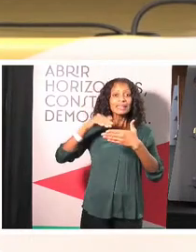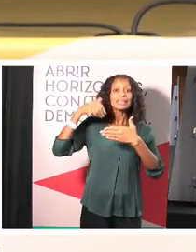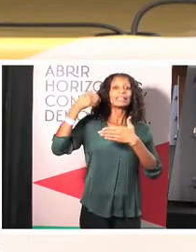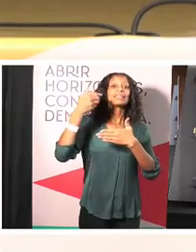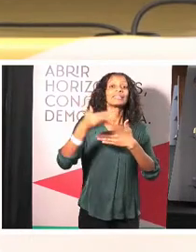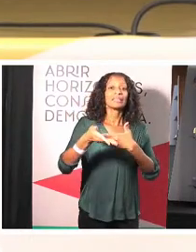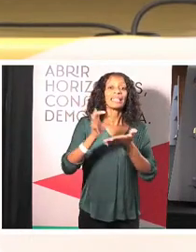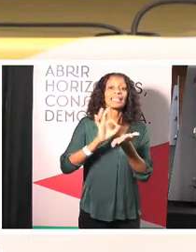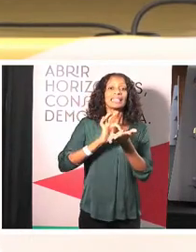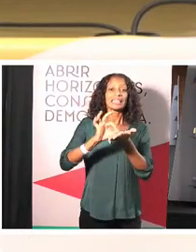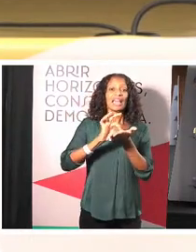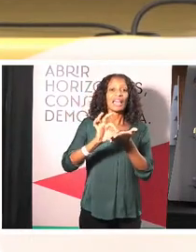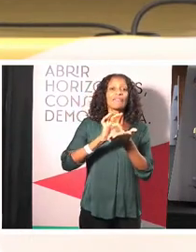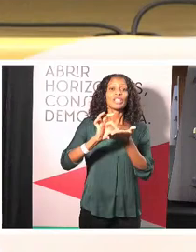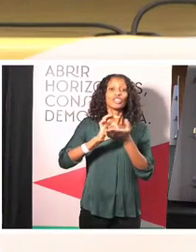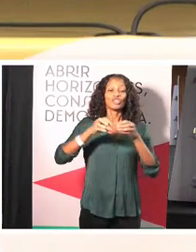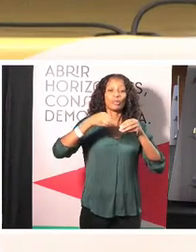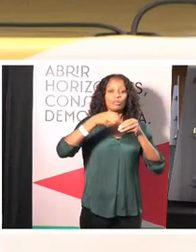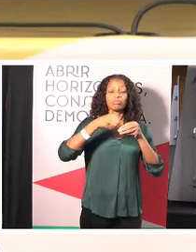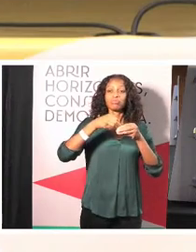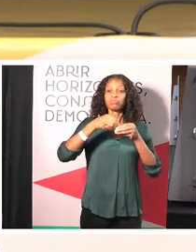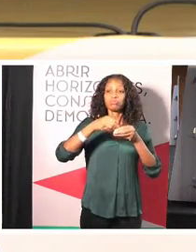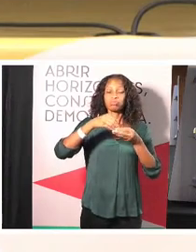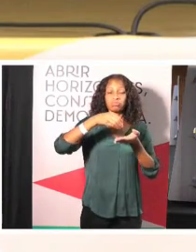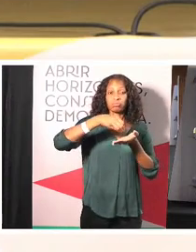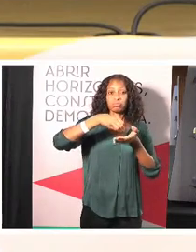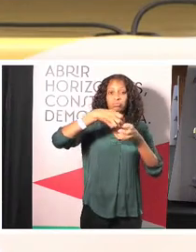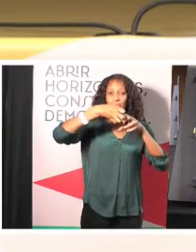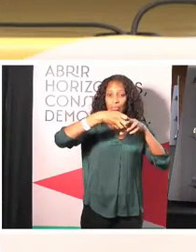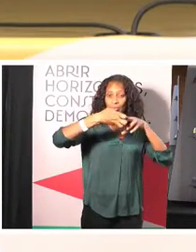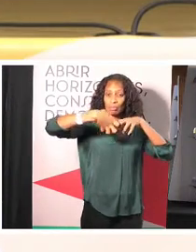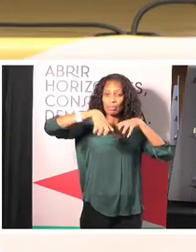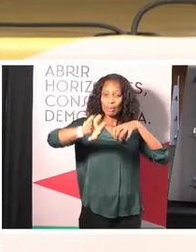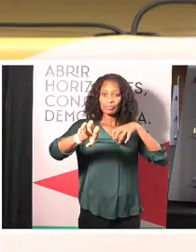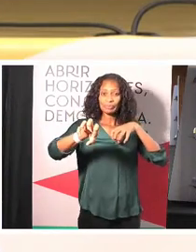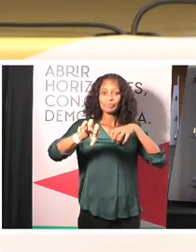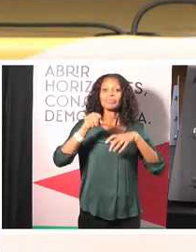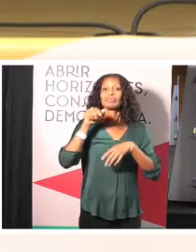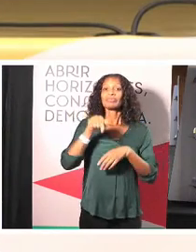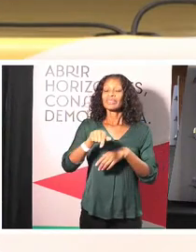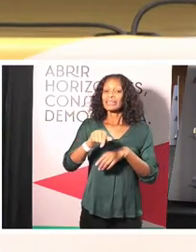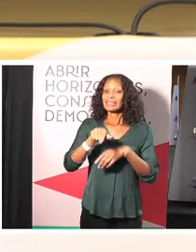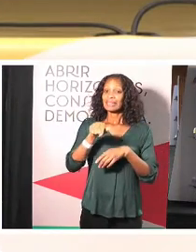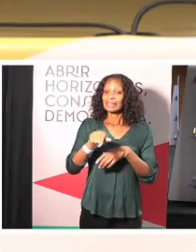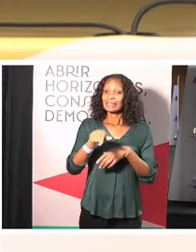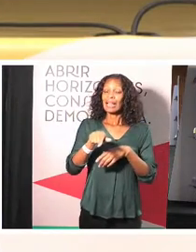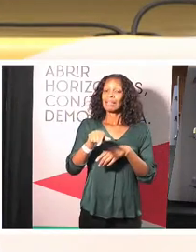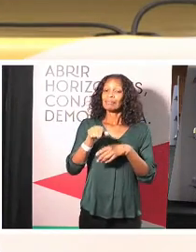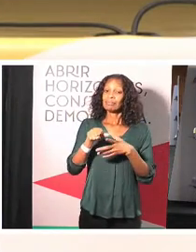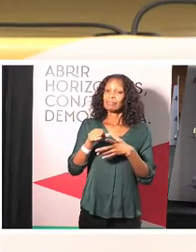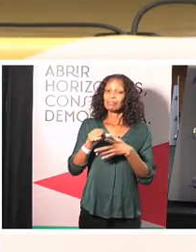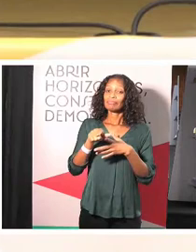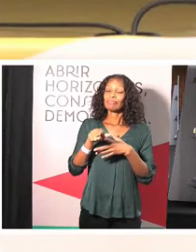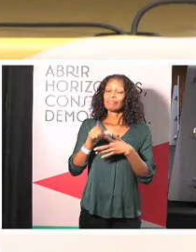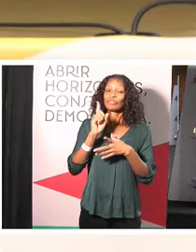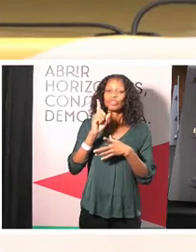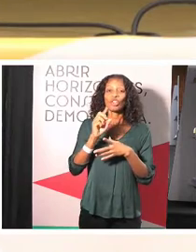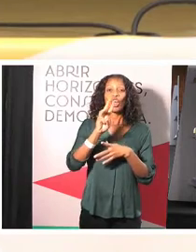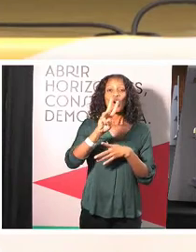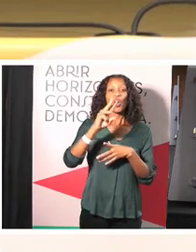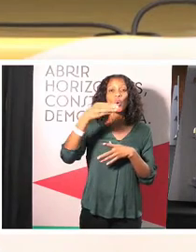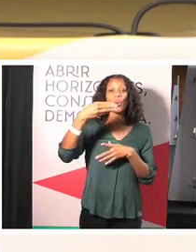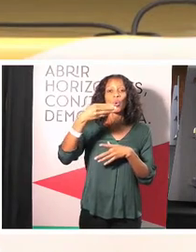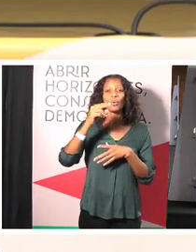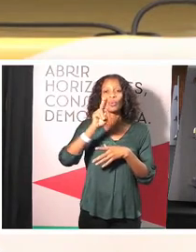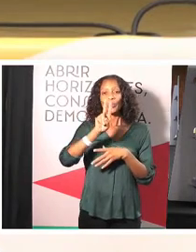externalización de servicios, ¿no?, y de trabajo, también hay una participación del capital. Yo lo que vengo a decir es que no es solamente Uber, sino que estamos